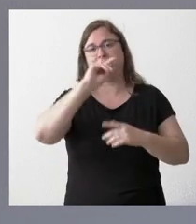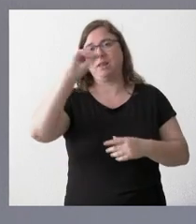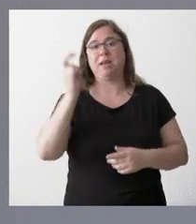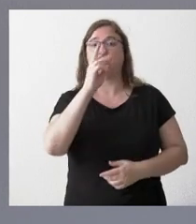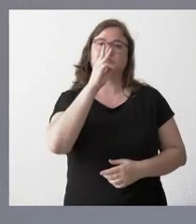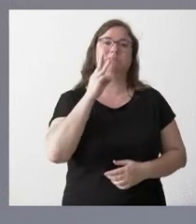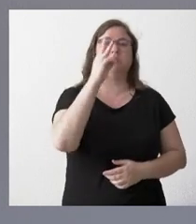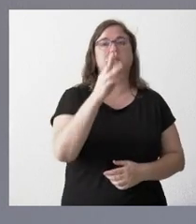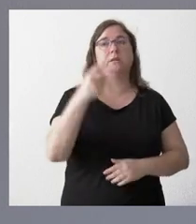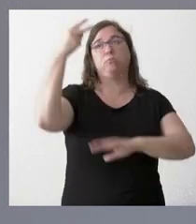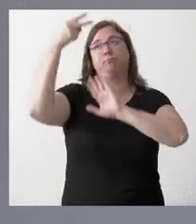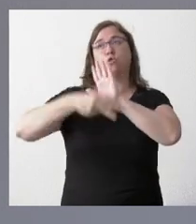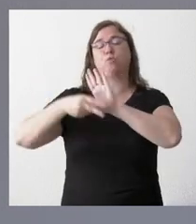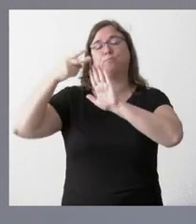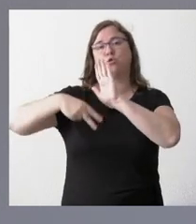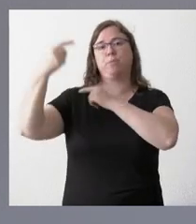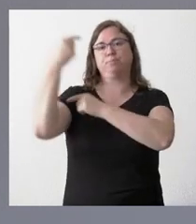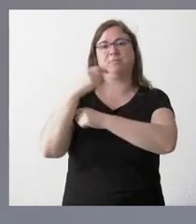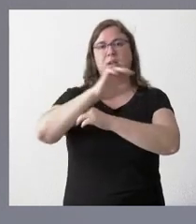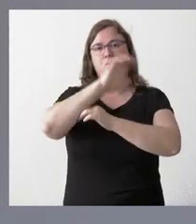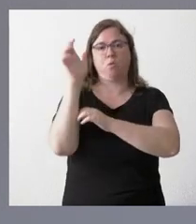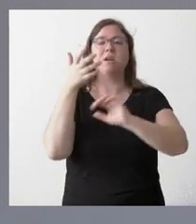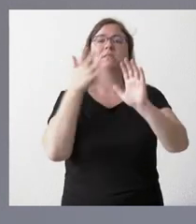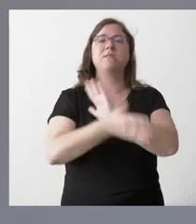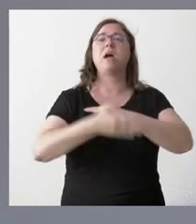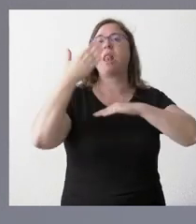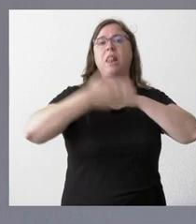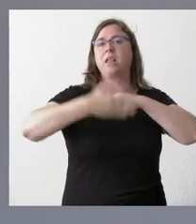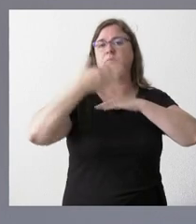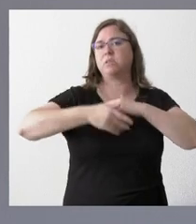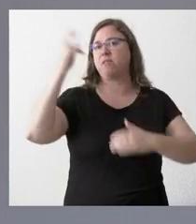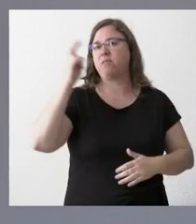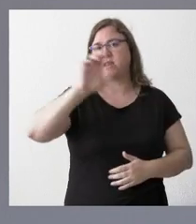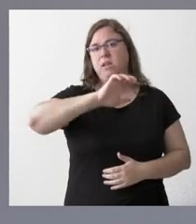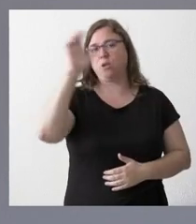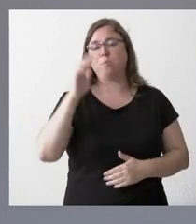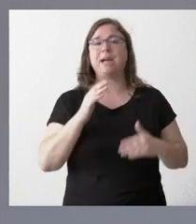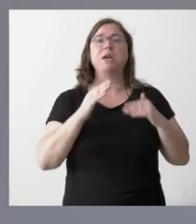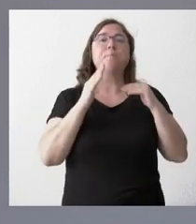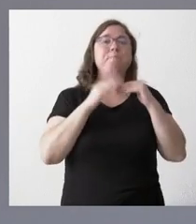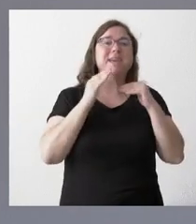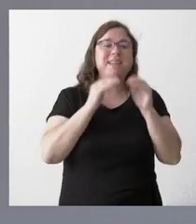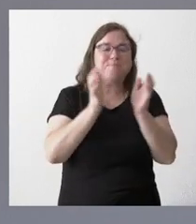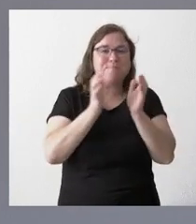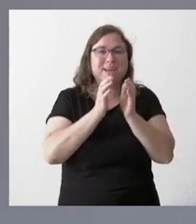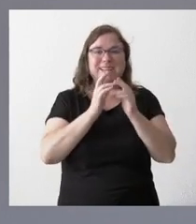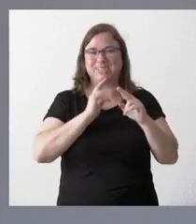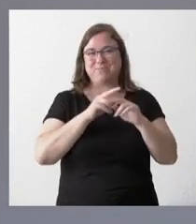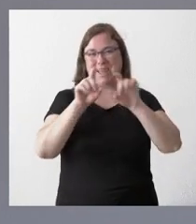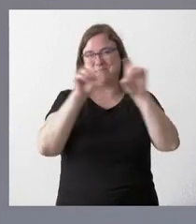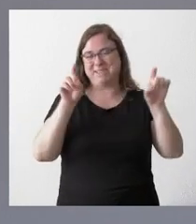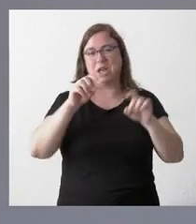la normativa europea. Por tanto, el límite estaría en esa normativa europea, en esta normativa de minimis, que se denomina en el